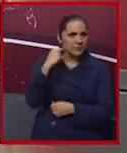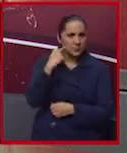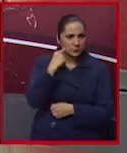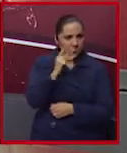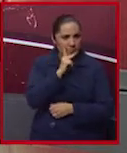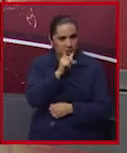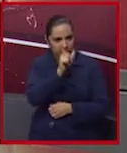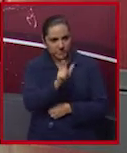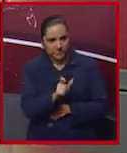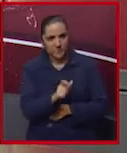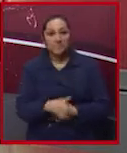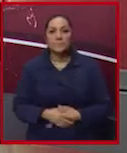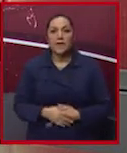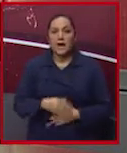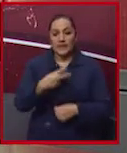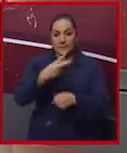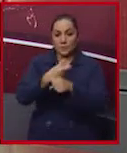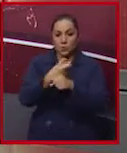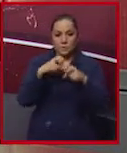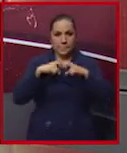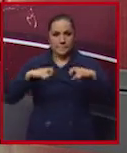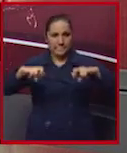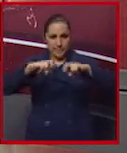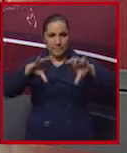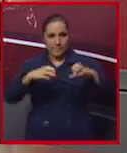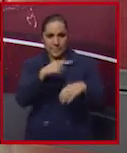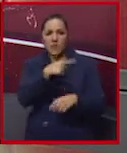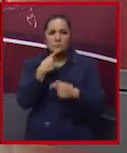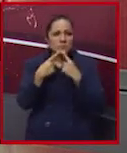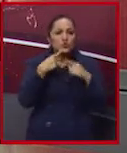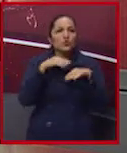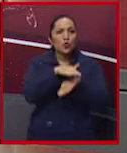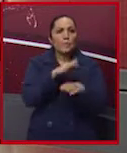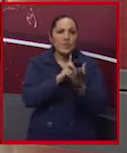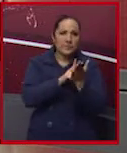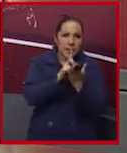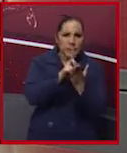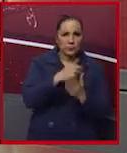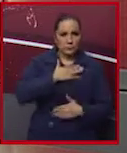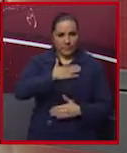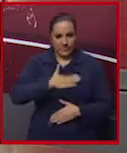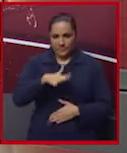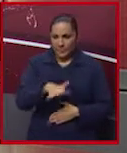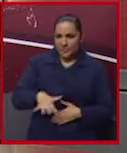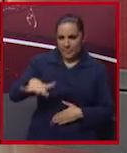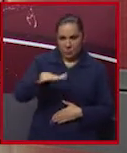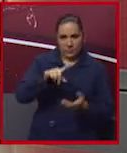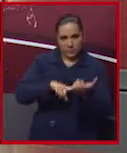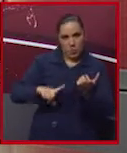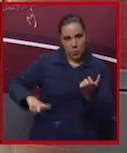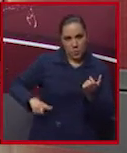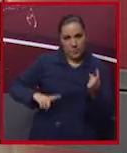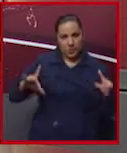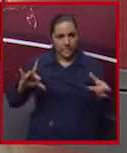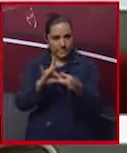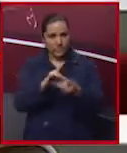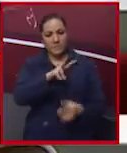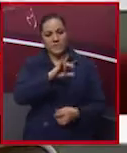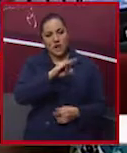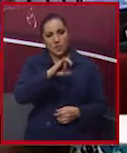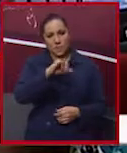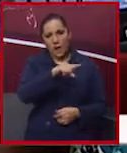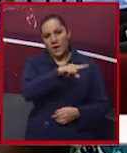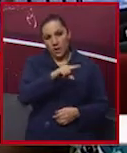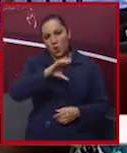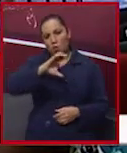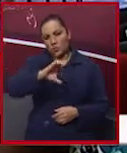En la segunda mesa de trabajo se habló del Estado de Derecho y Democracia. César Villanueva, integrante del Consejo de la Judicatura Federal, planteó